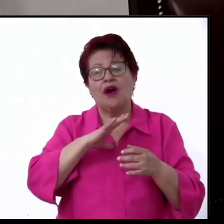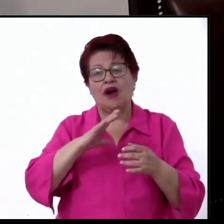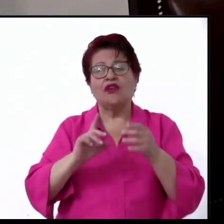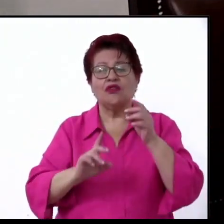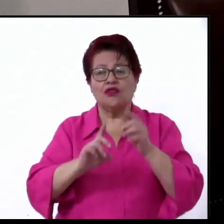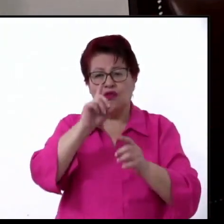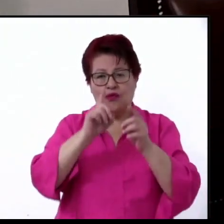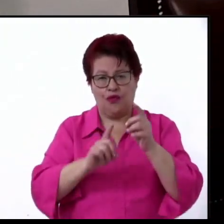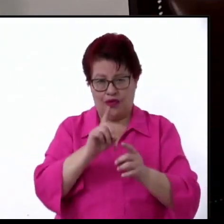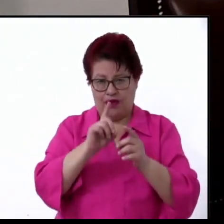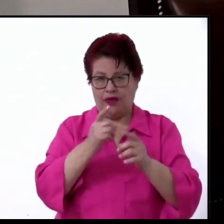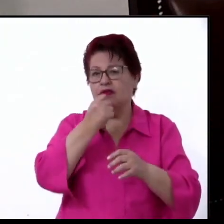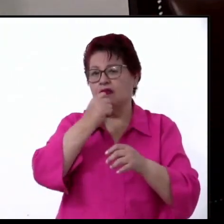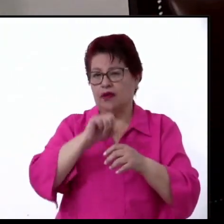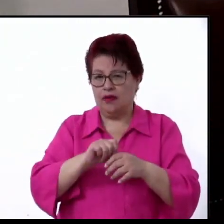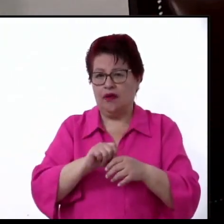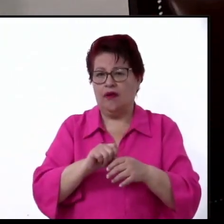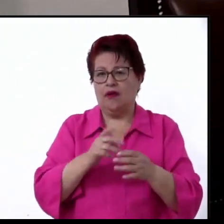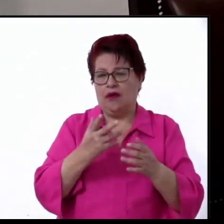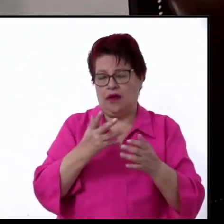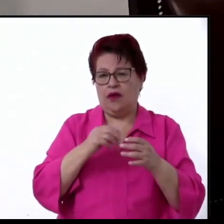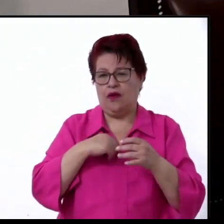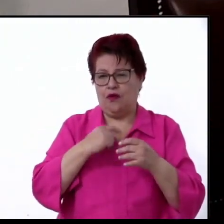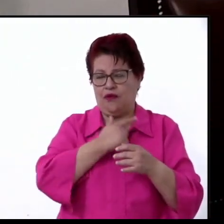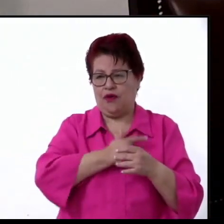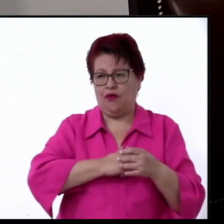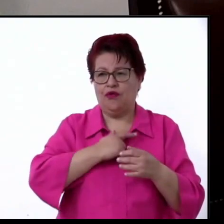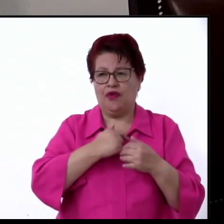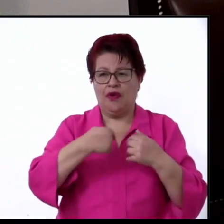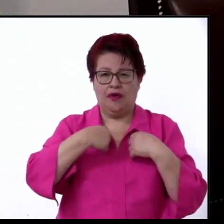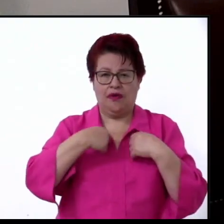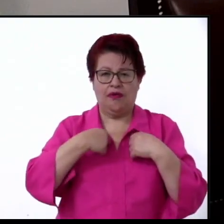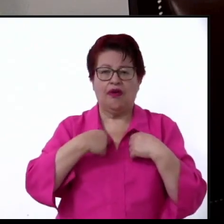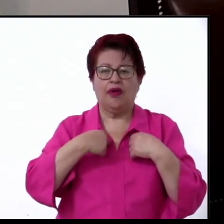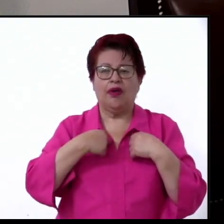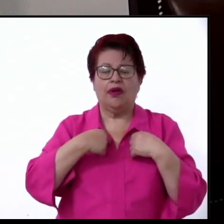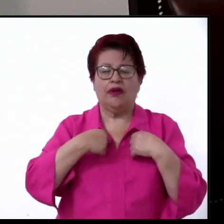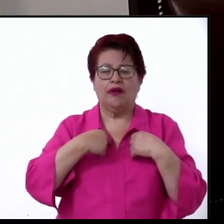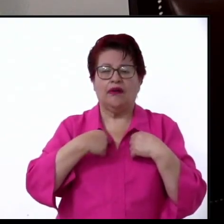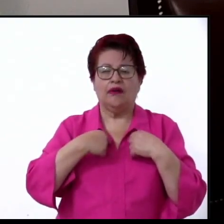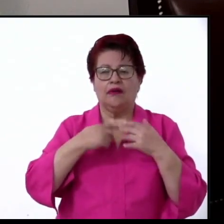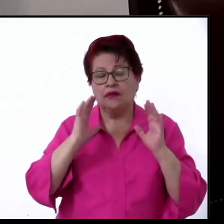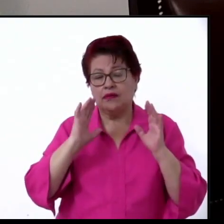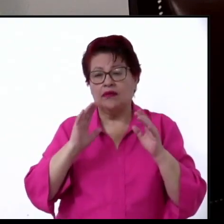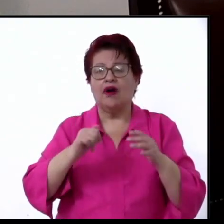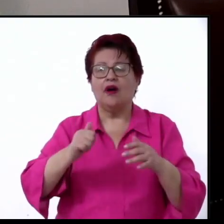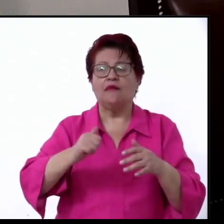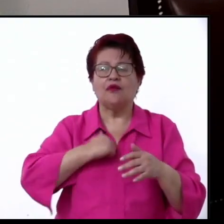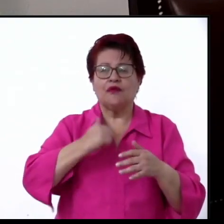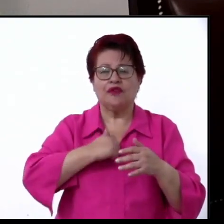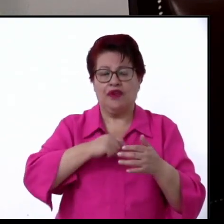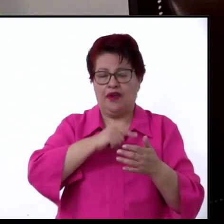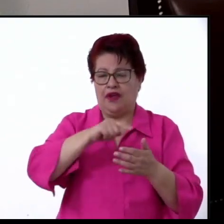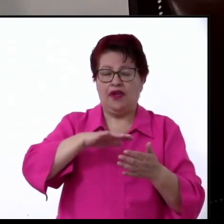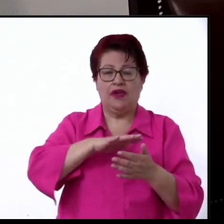algunas dudas, secretario, y esto me gustaría bueno, pues aprovechar este